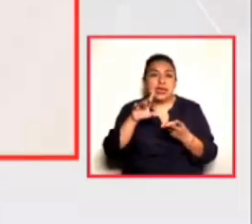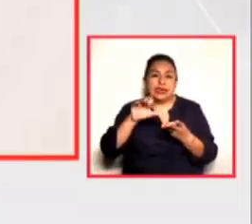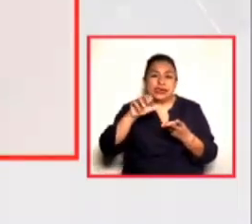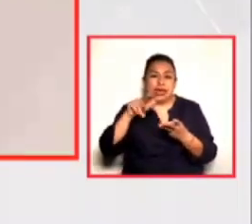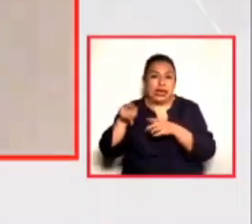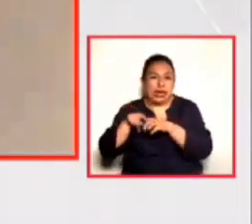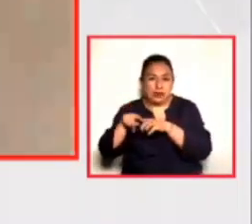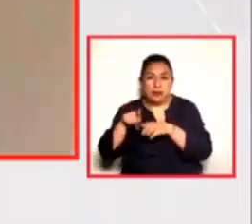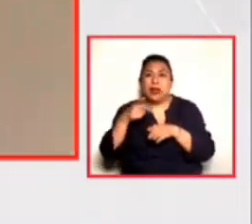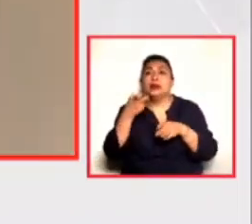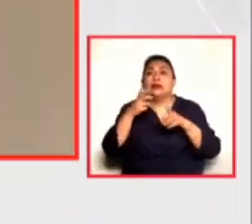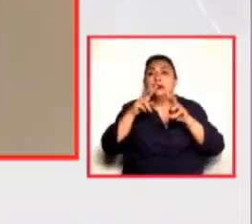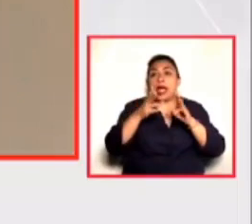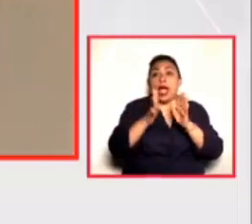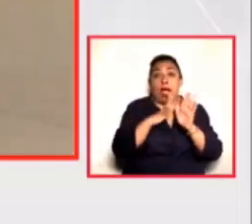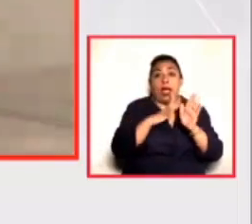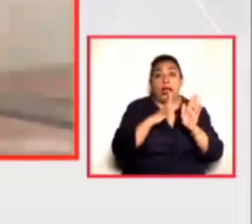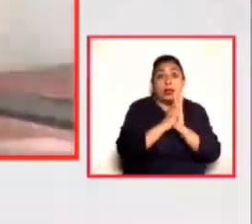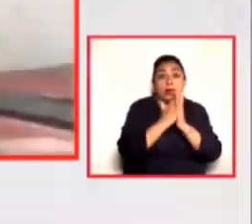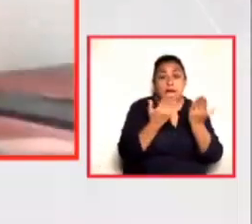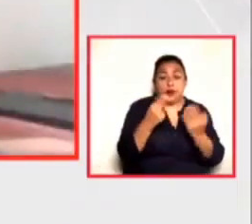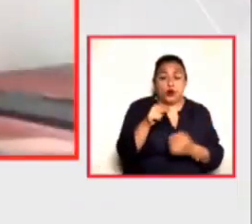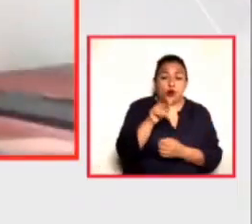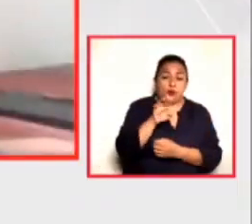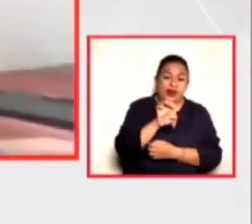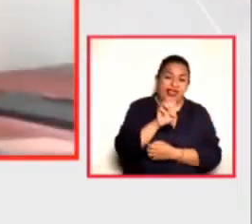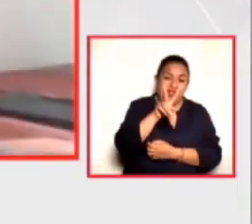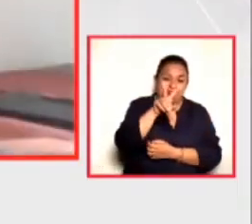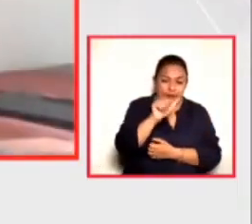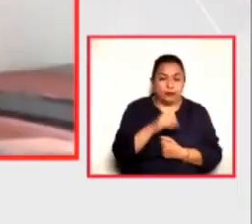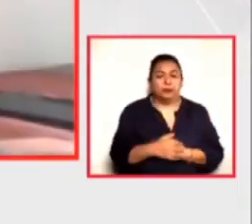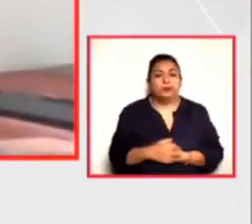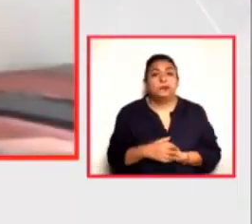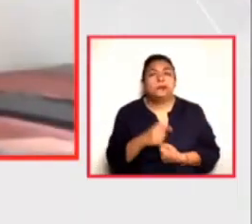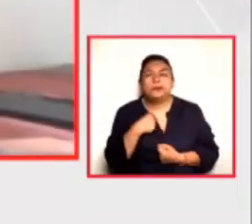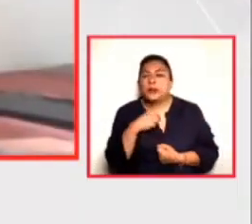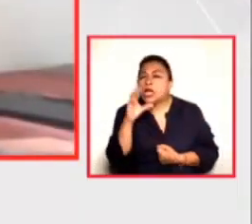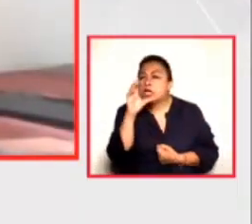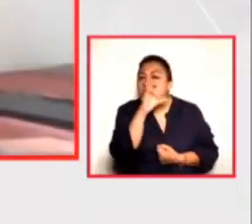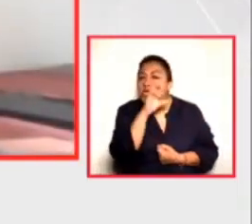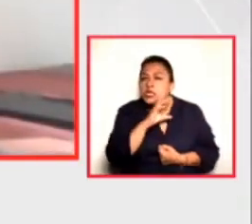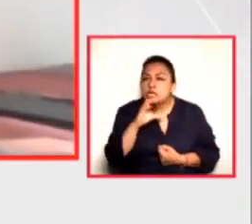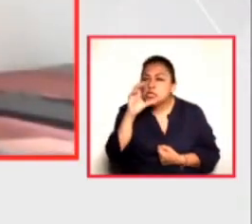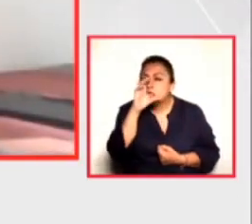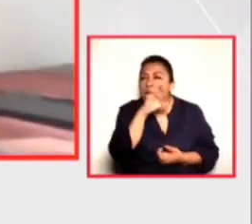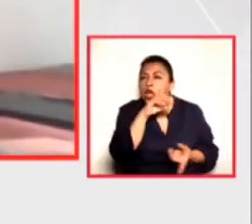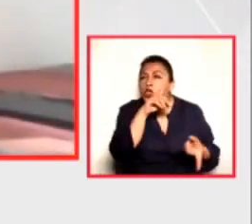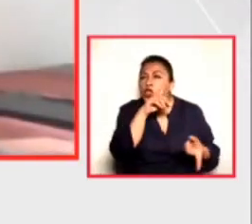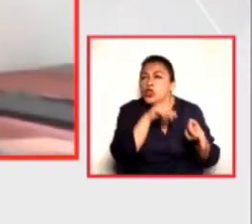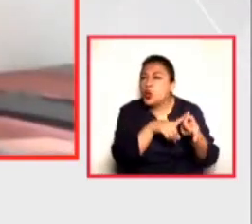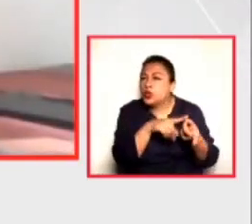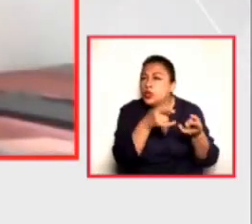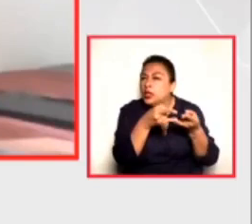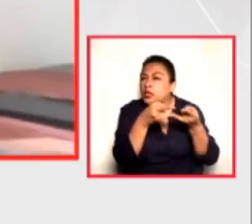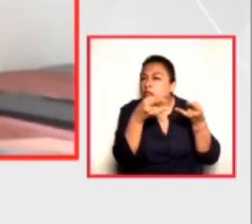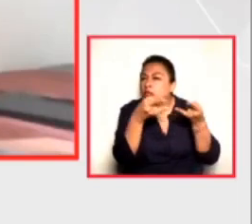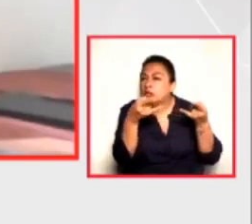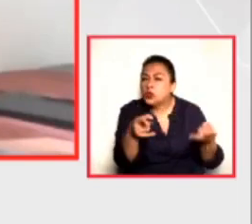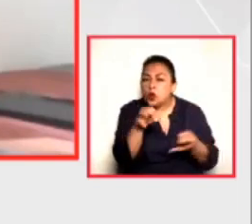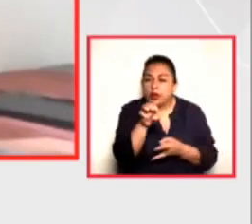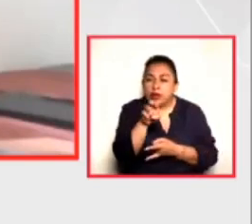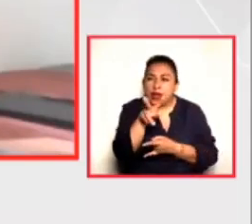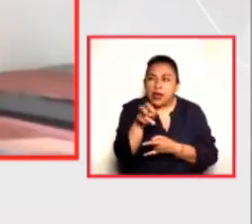Eva. Una curiosidad de dónde había venido el mito de Eva, que me llama mucho la